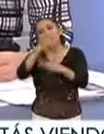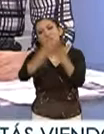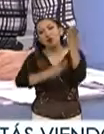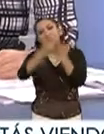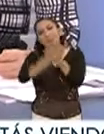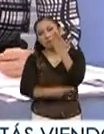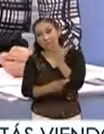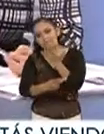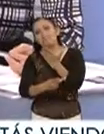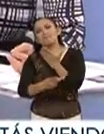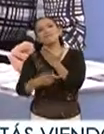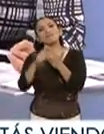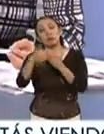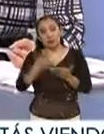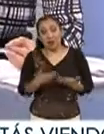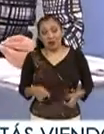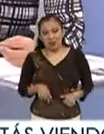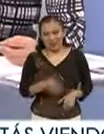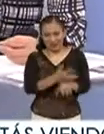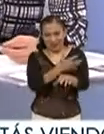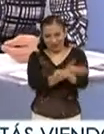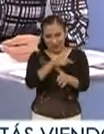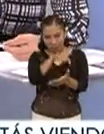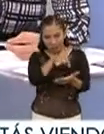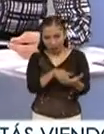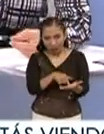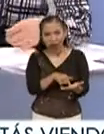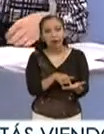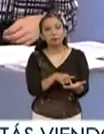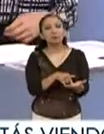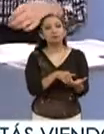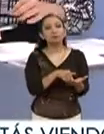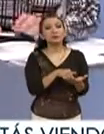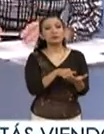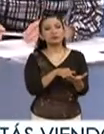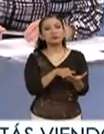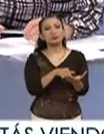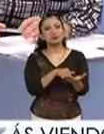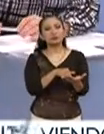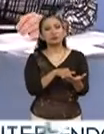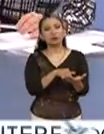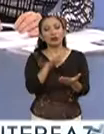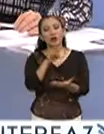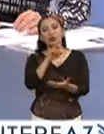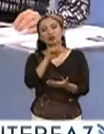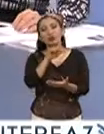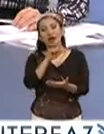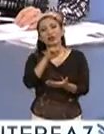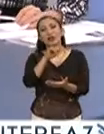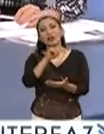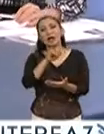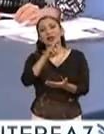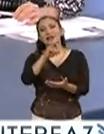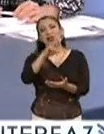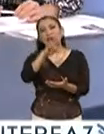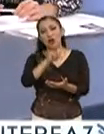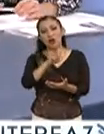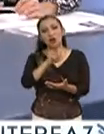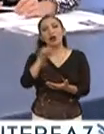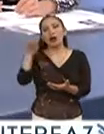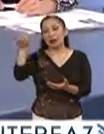proyectos. Y pues hoy nos acompaña en el estudio Úrsula Adriana Rivero